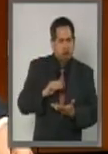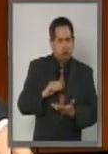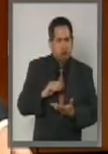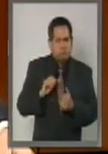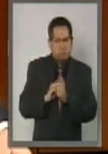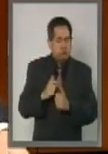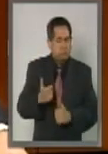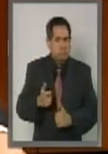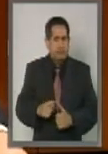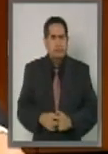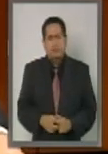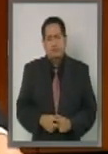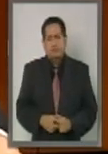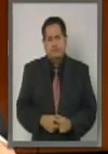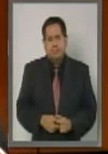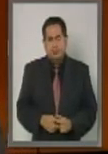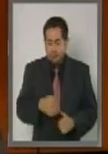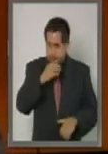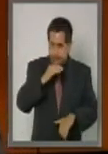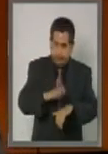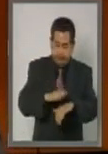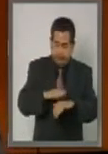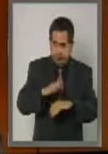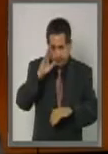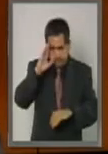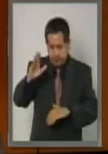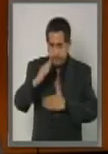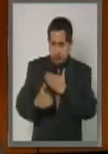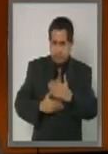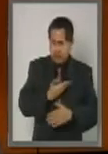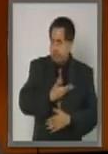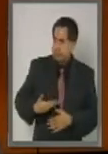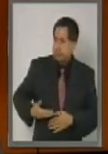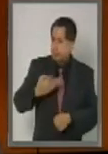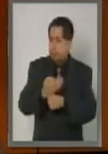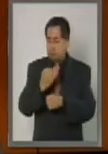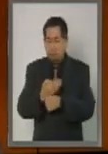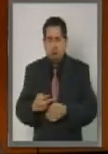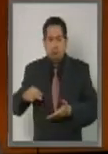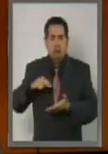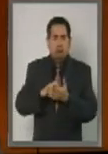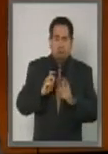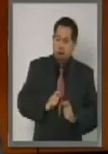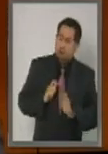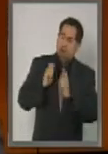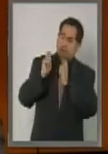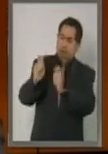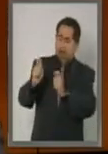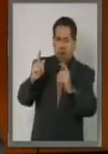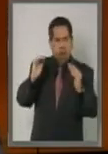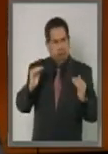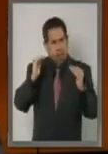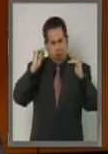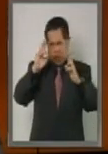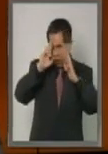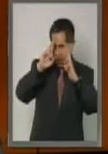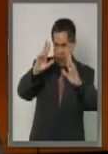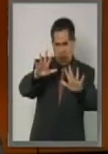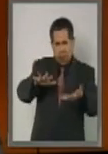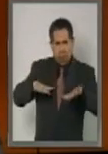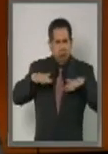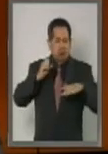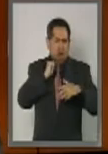en dinero. Quiero, señor presidente, en este acto entregar a esta soberanía un